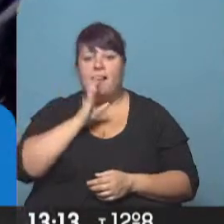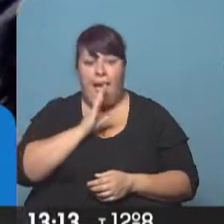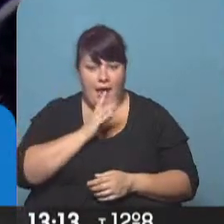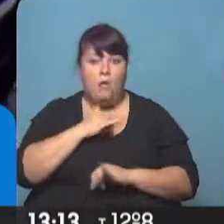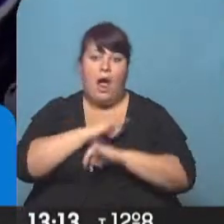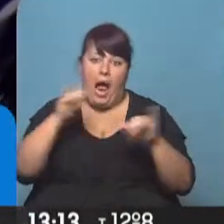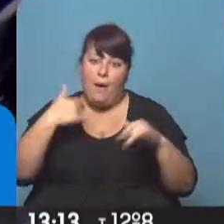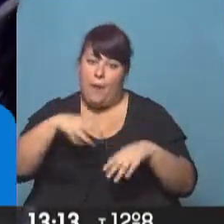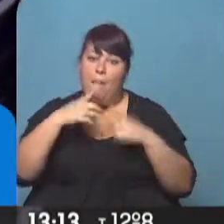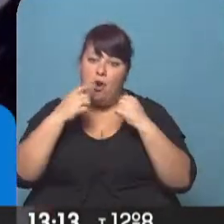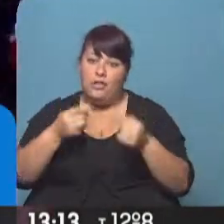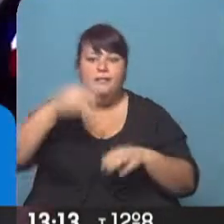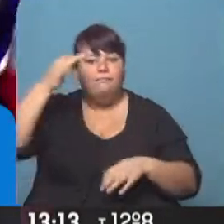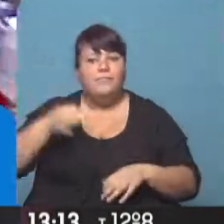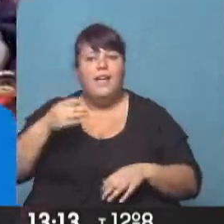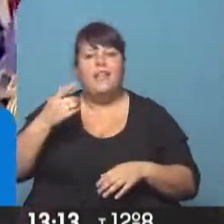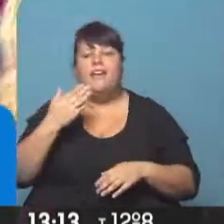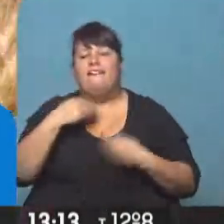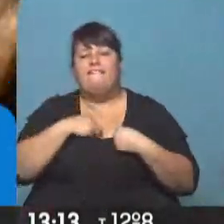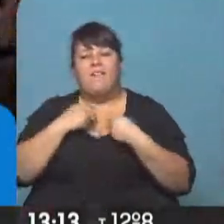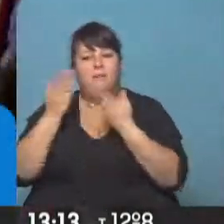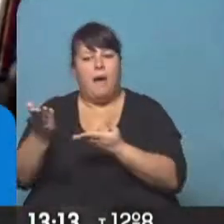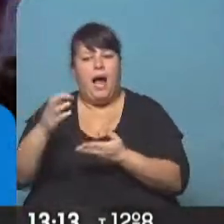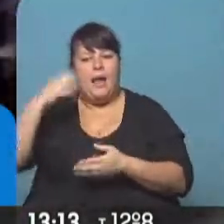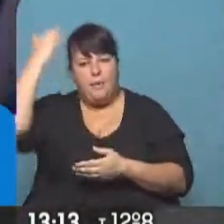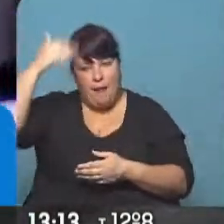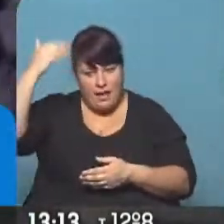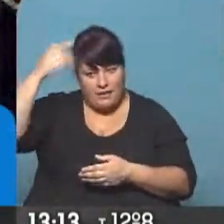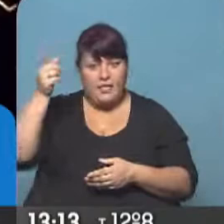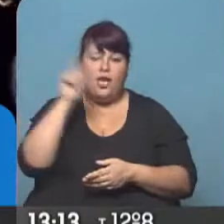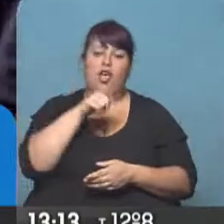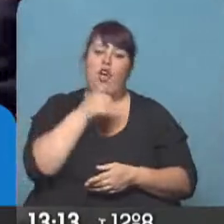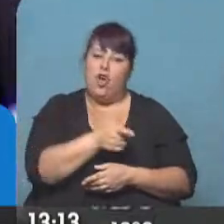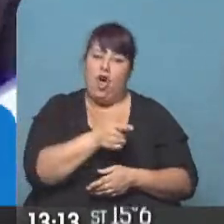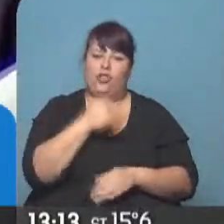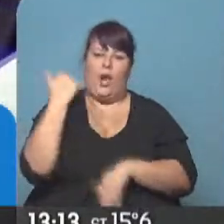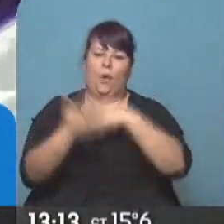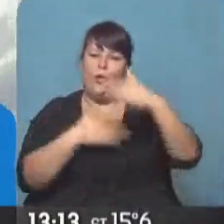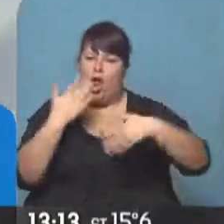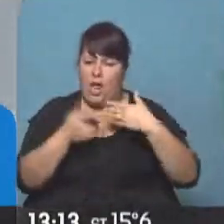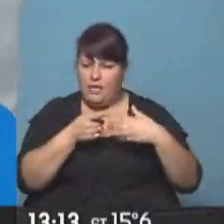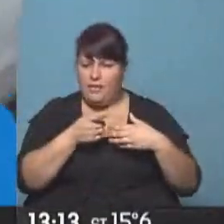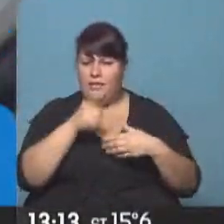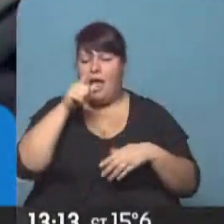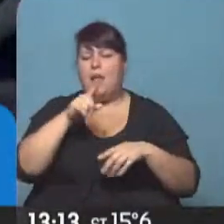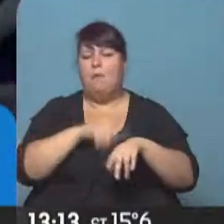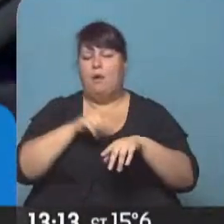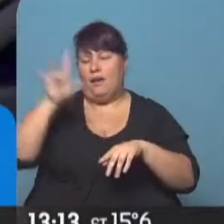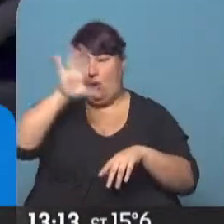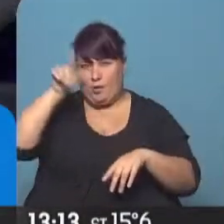de protestas, especialmente de simpatizantes de la causa palestina y contra la violencia en